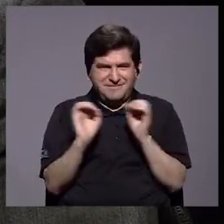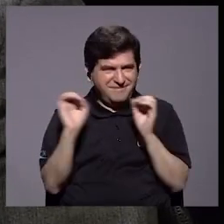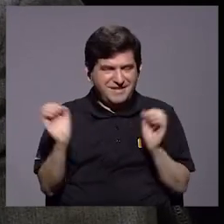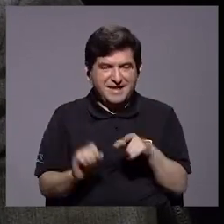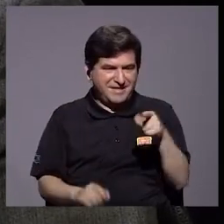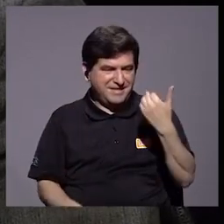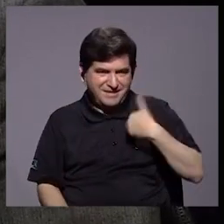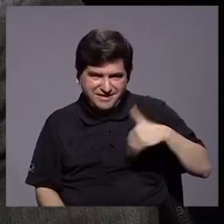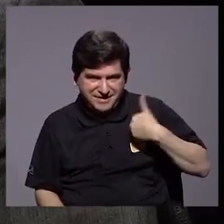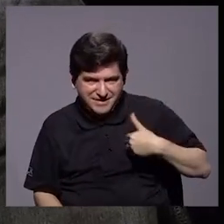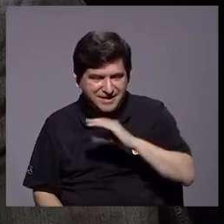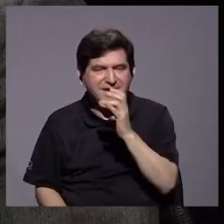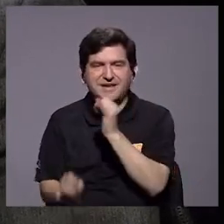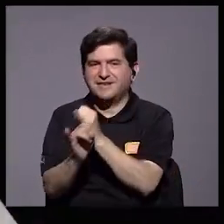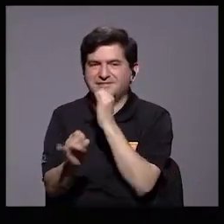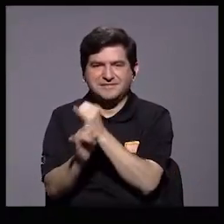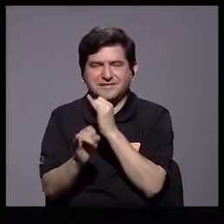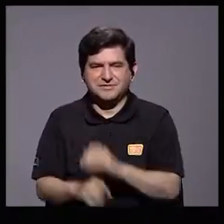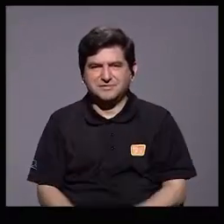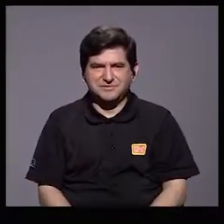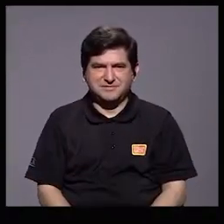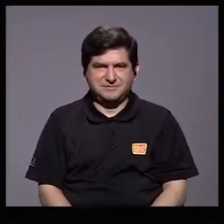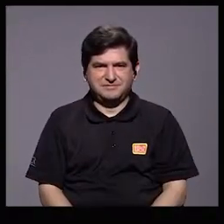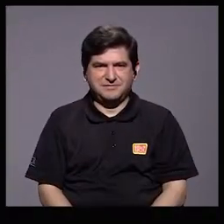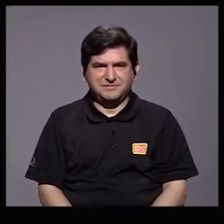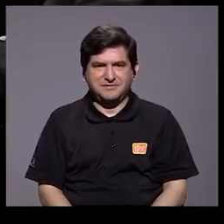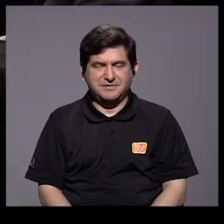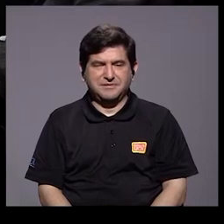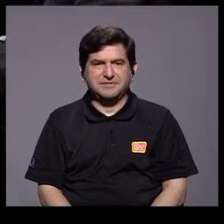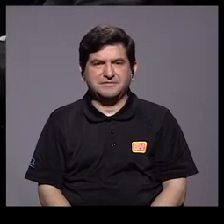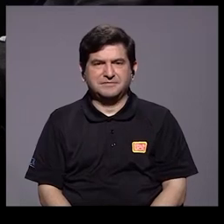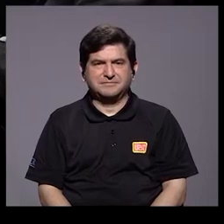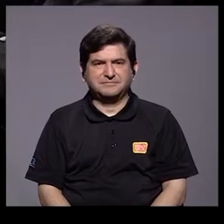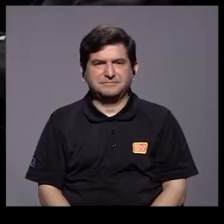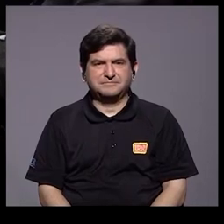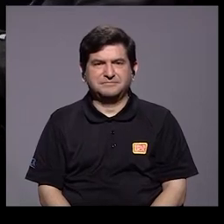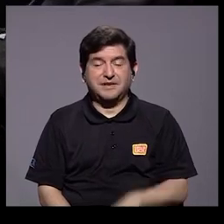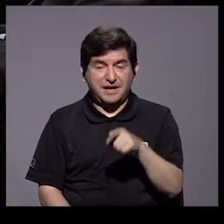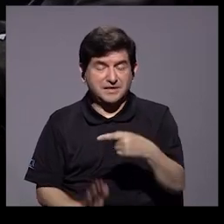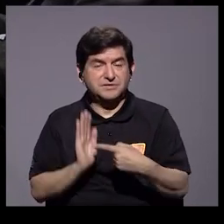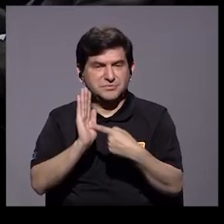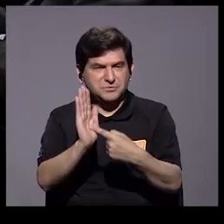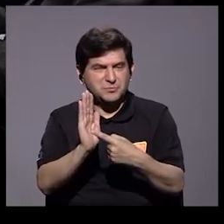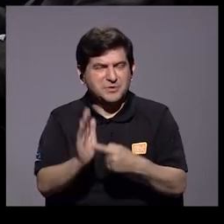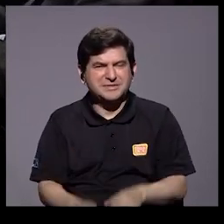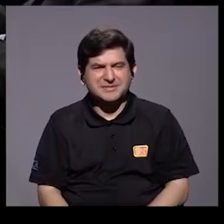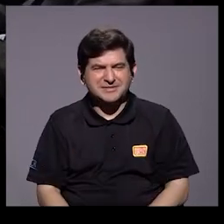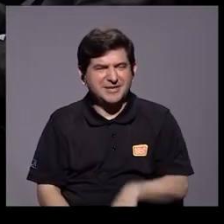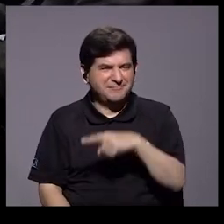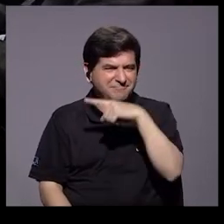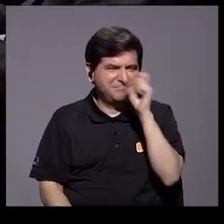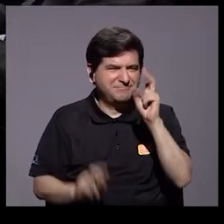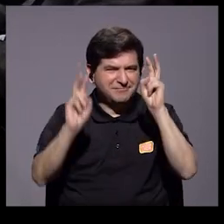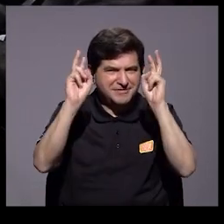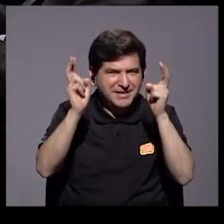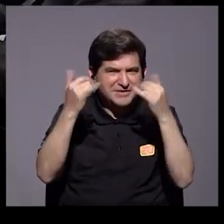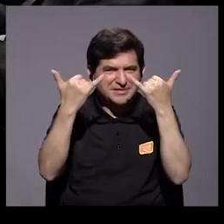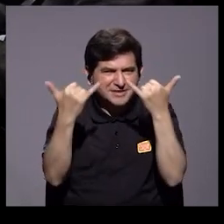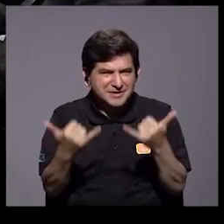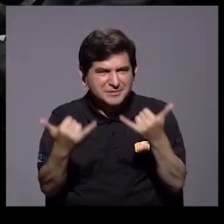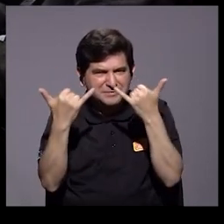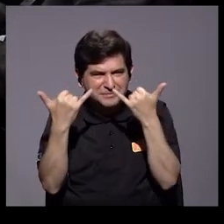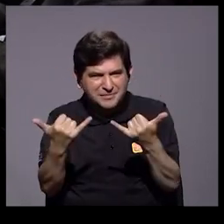señor y la institución no me conocen lo cual hablan muy feo de ese tema del que hemos estado